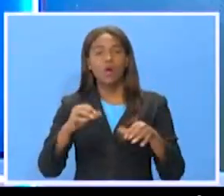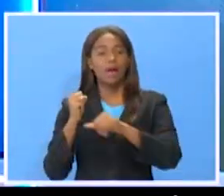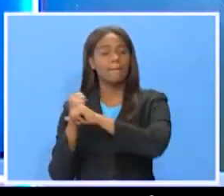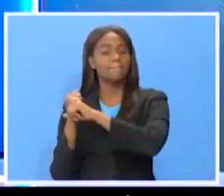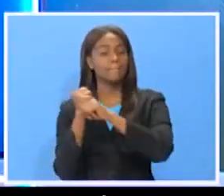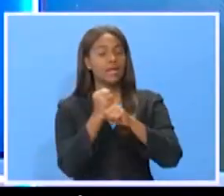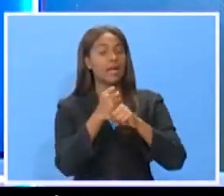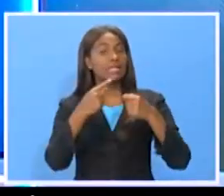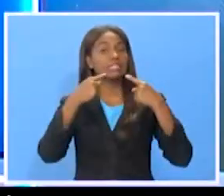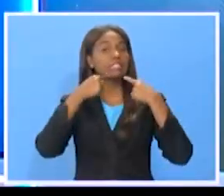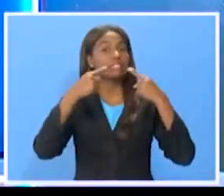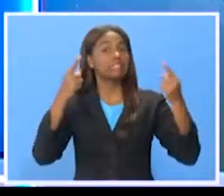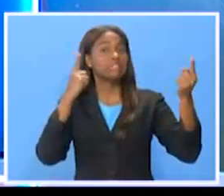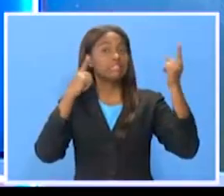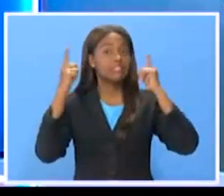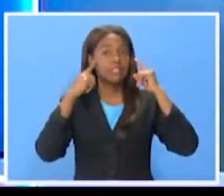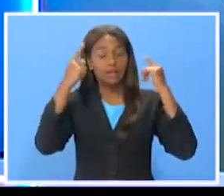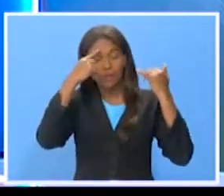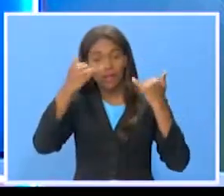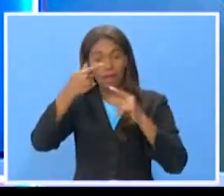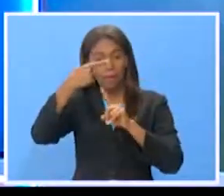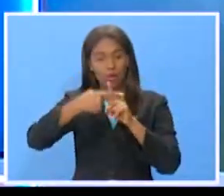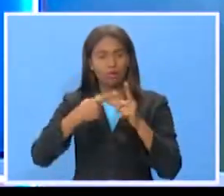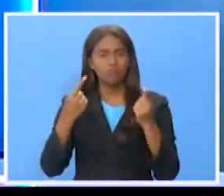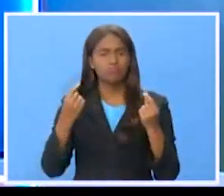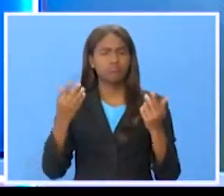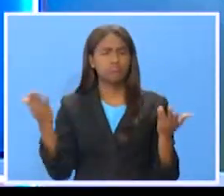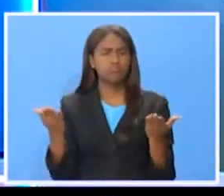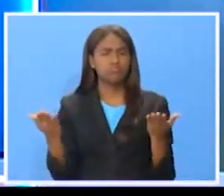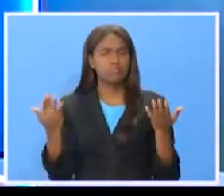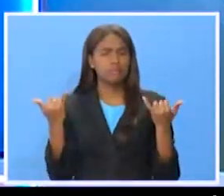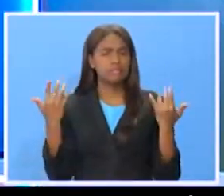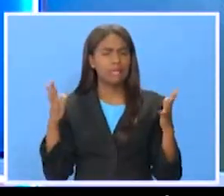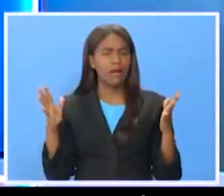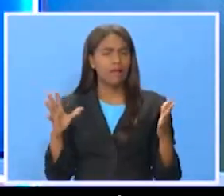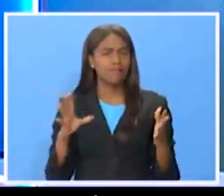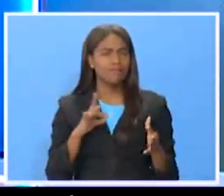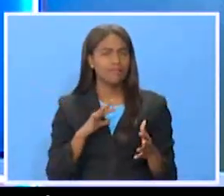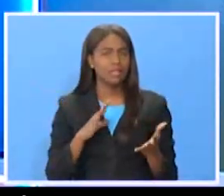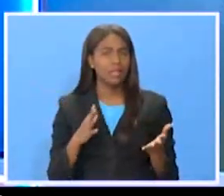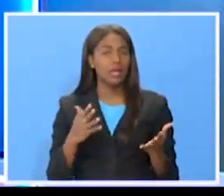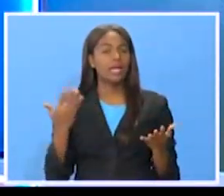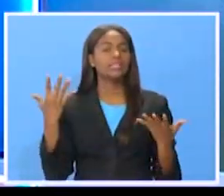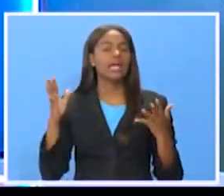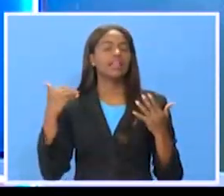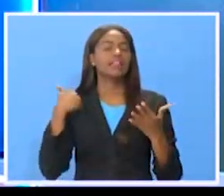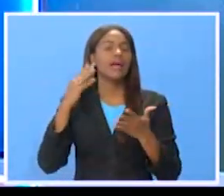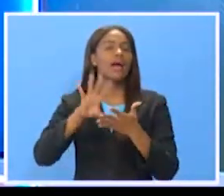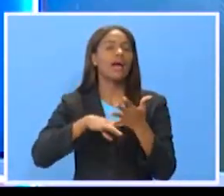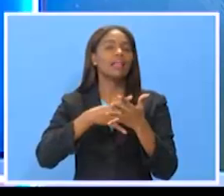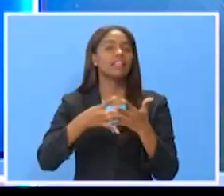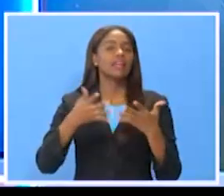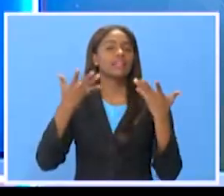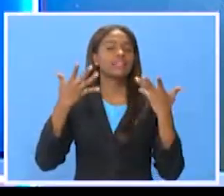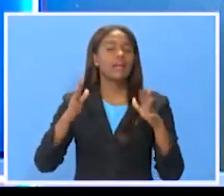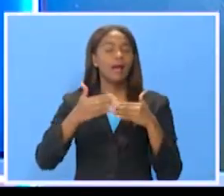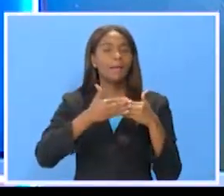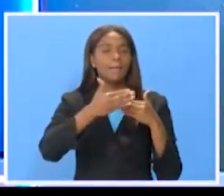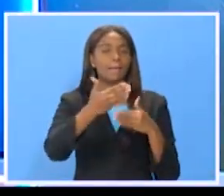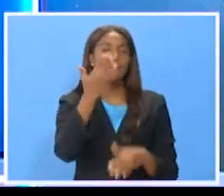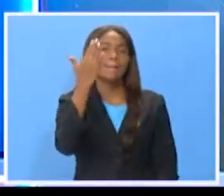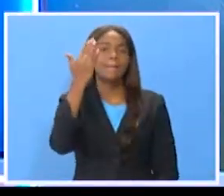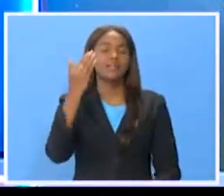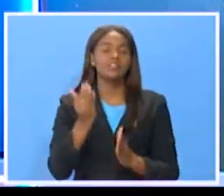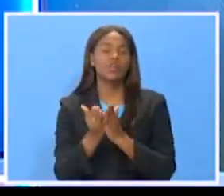es noticia porque en este mes de junio, ¿qué es lo que tiene? Ya están activos, ¿verdad que sí? Tenemos calendario, usted lo sabe. Tenemos calendario y a partir del